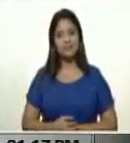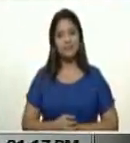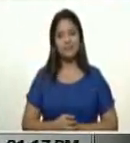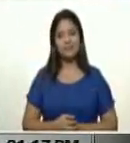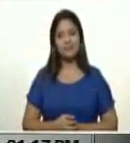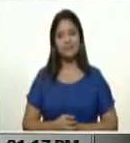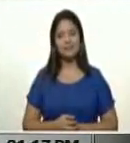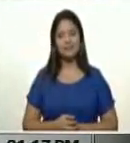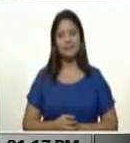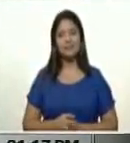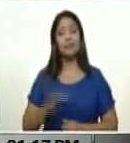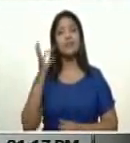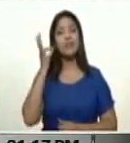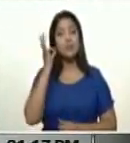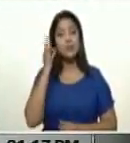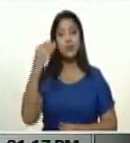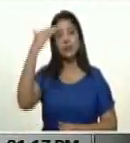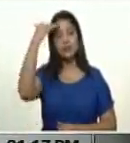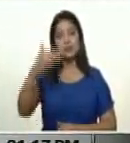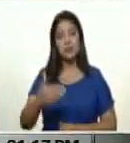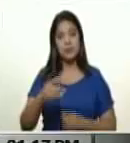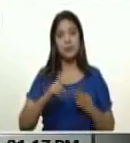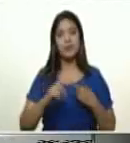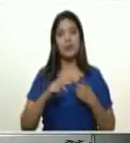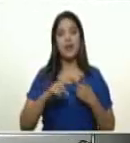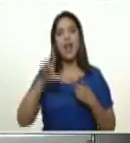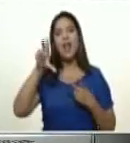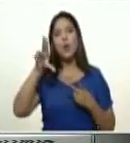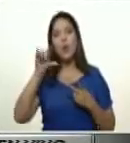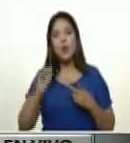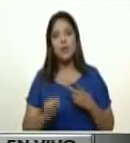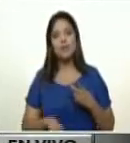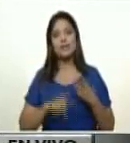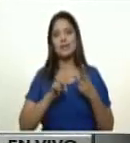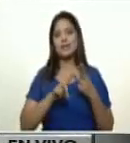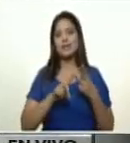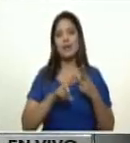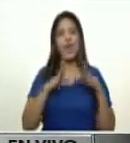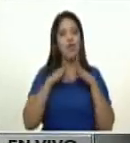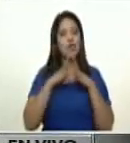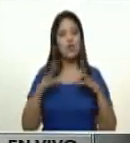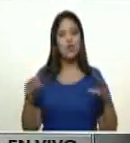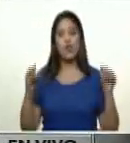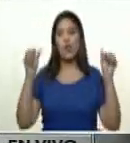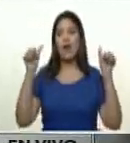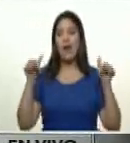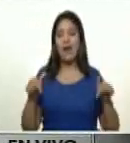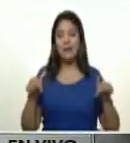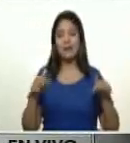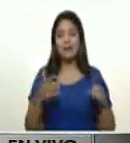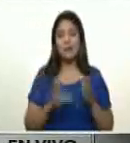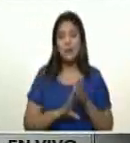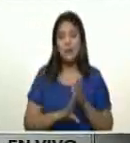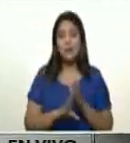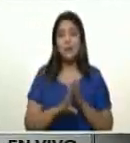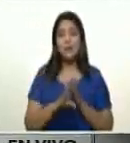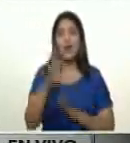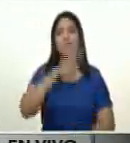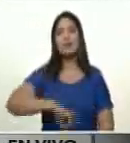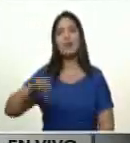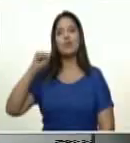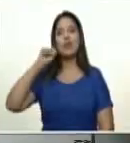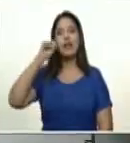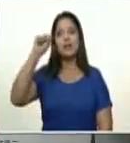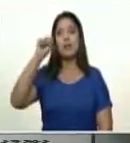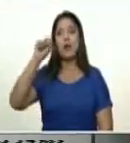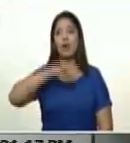almirante jefa, Reyes Reyes, aquí están los embriones del socialismo que nuestra patria